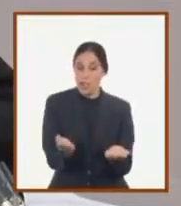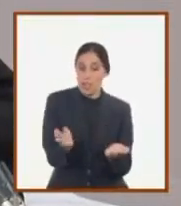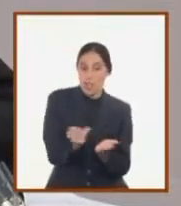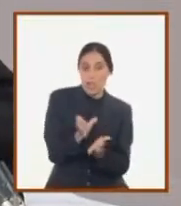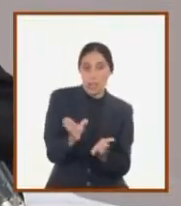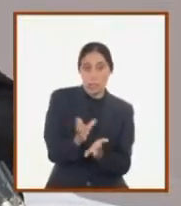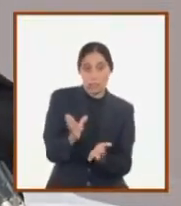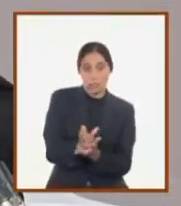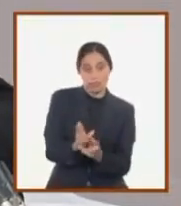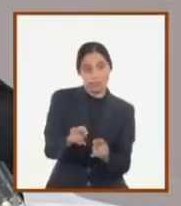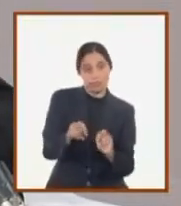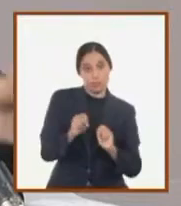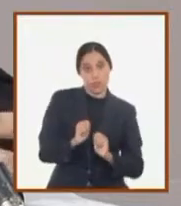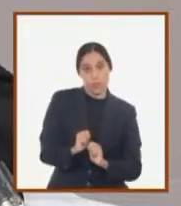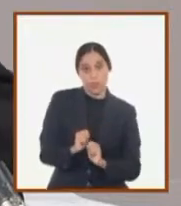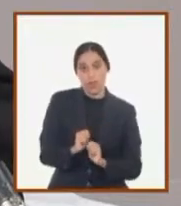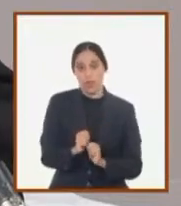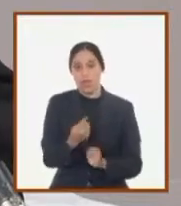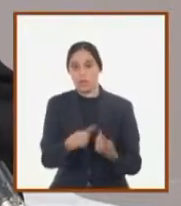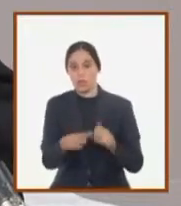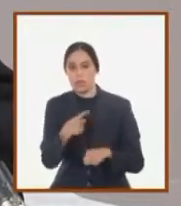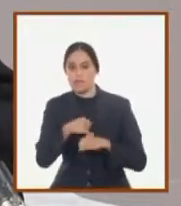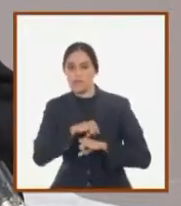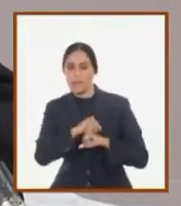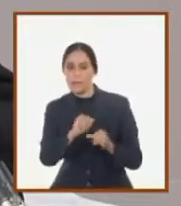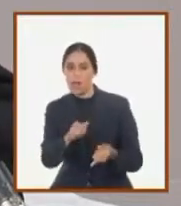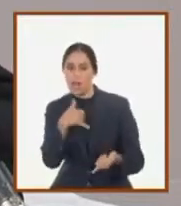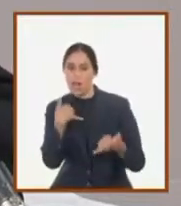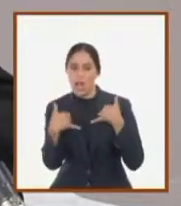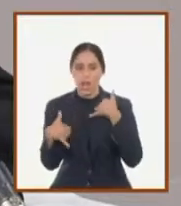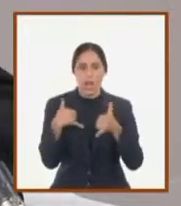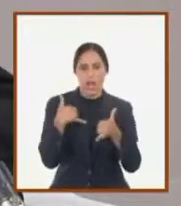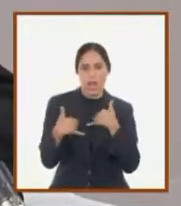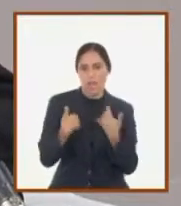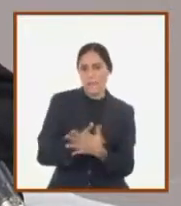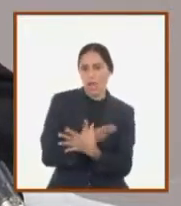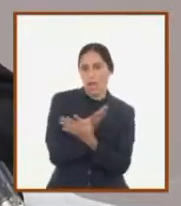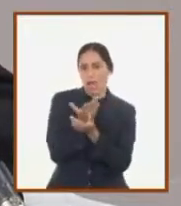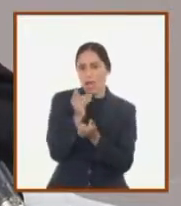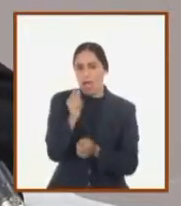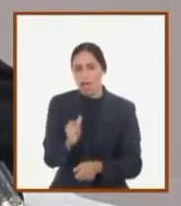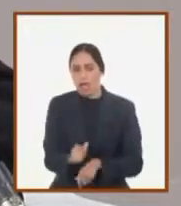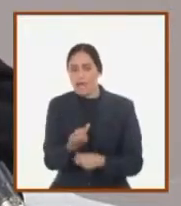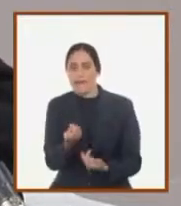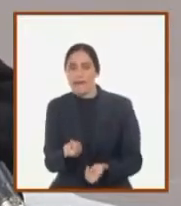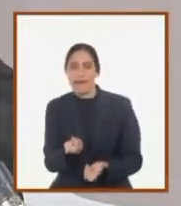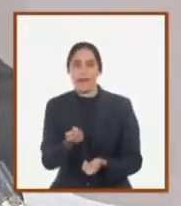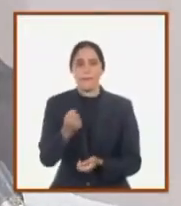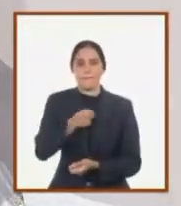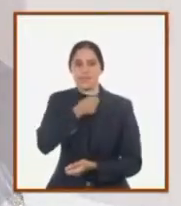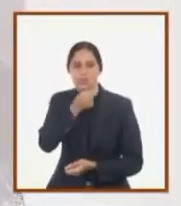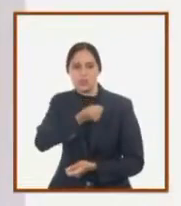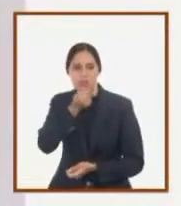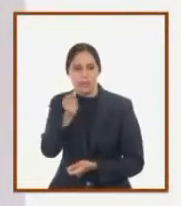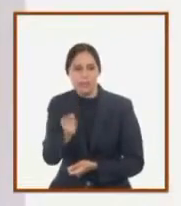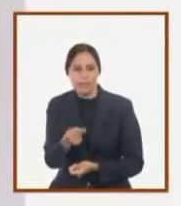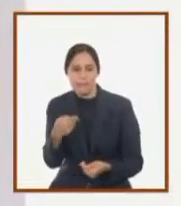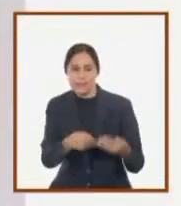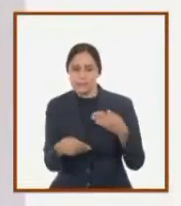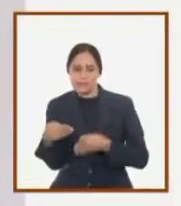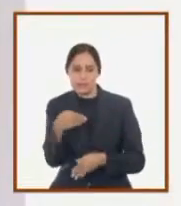con contactando embajadas eh periodistas todo el que Part anticipó y fue de Gran